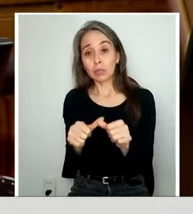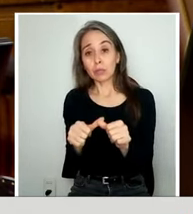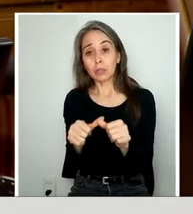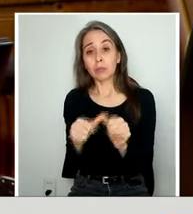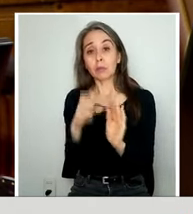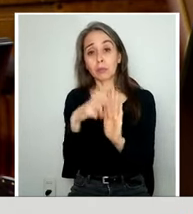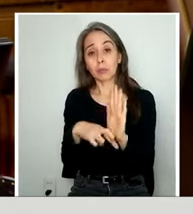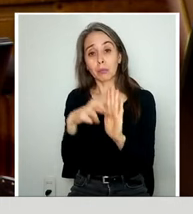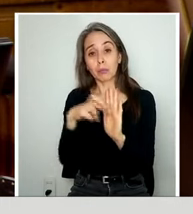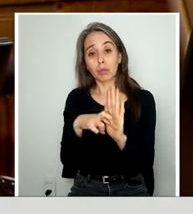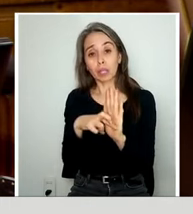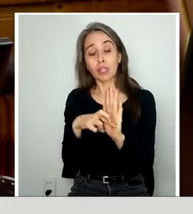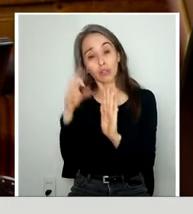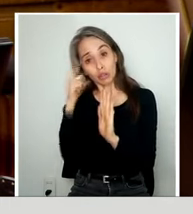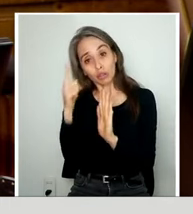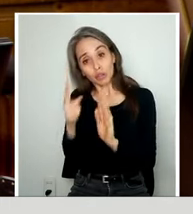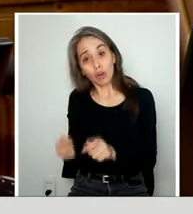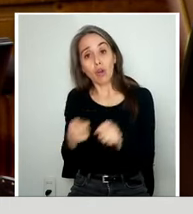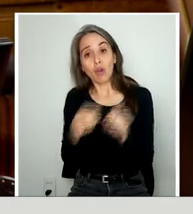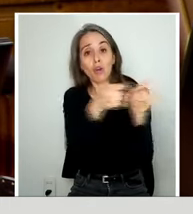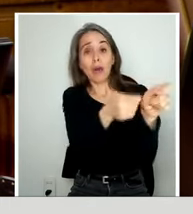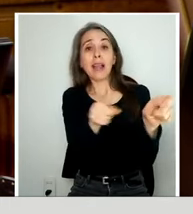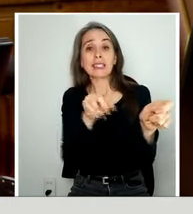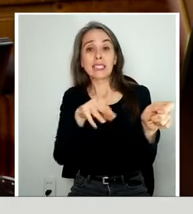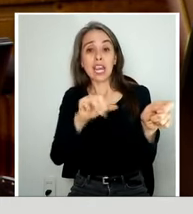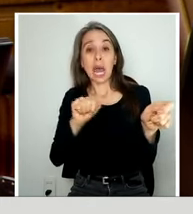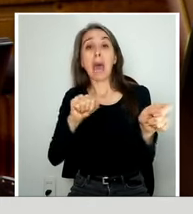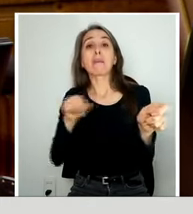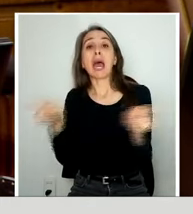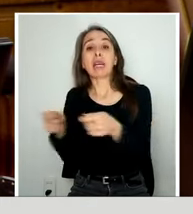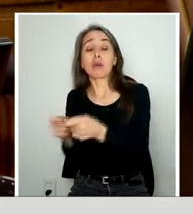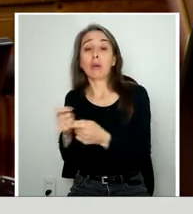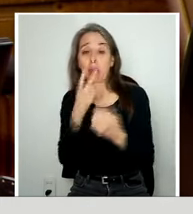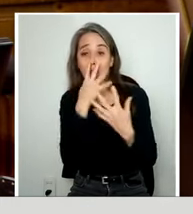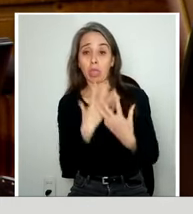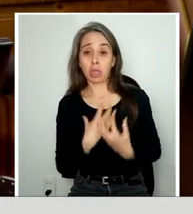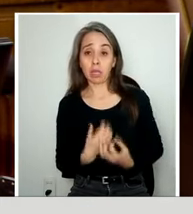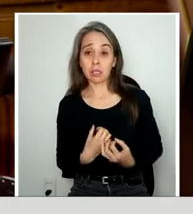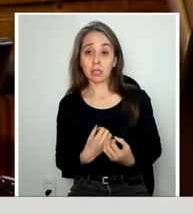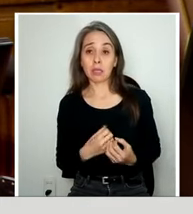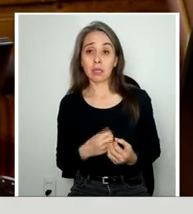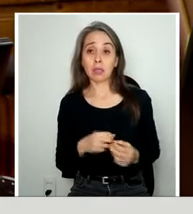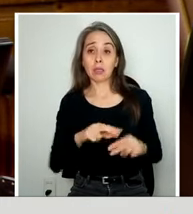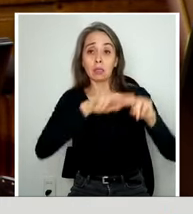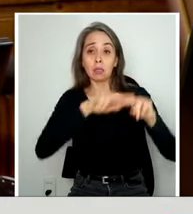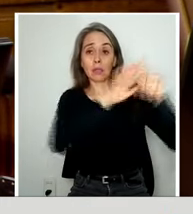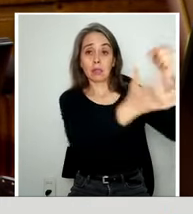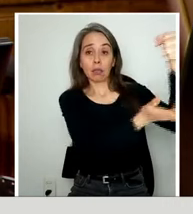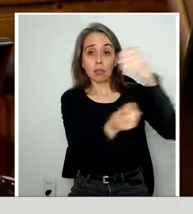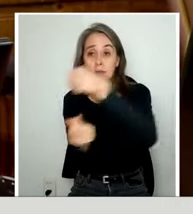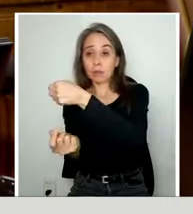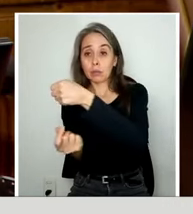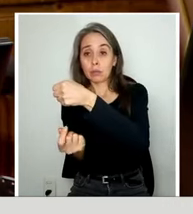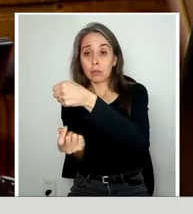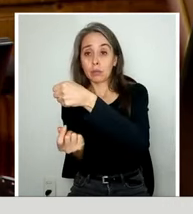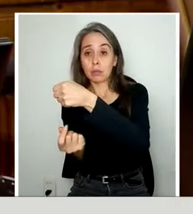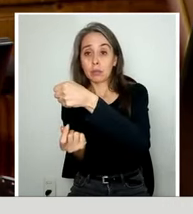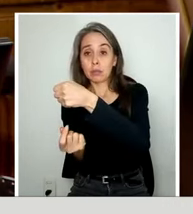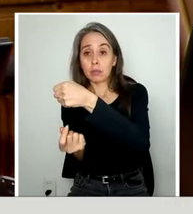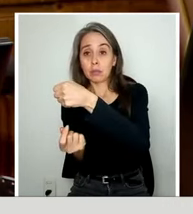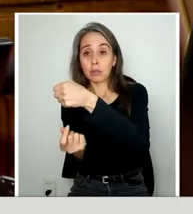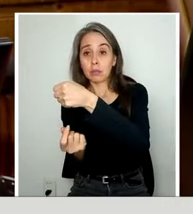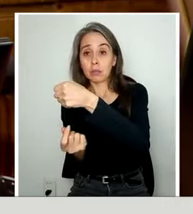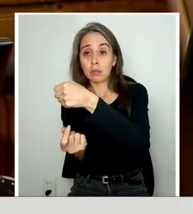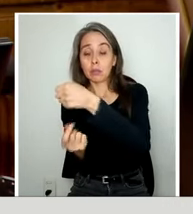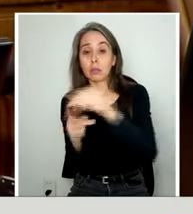autogestionados ante el senama y han visto con desazón que los recursos han sido de alguna manera recortados